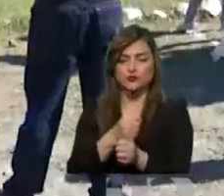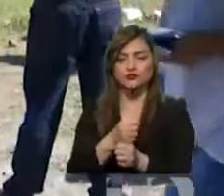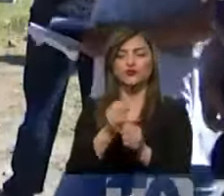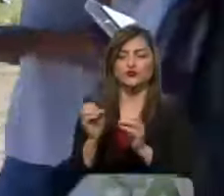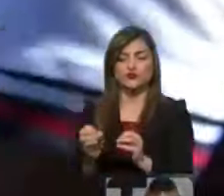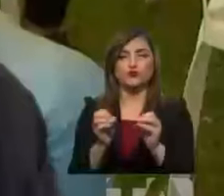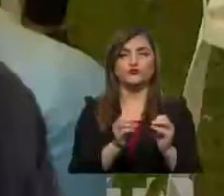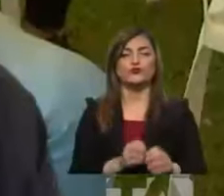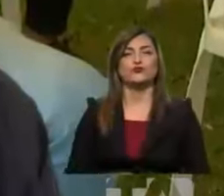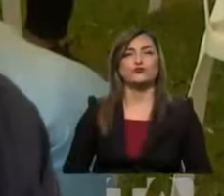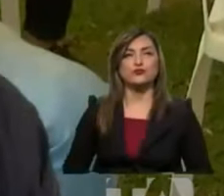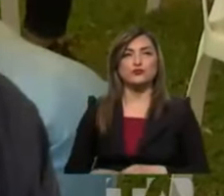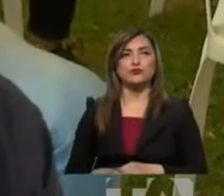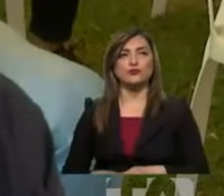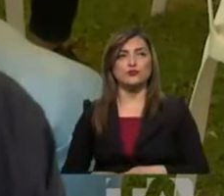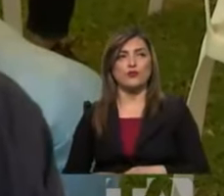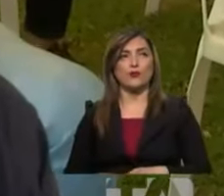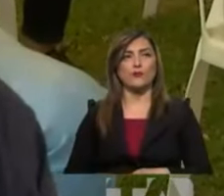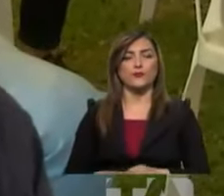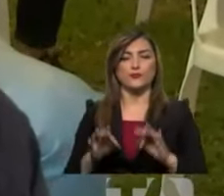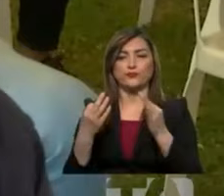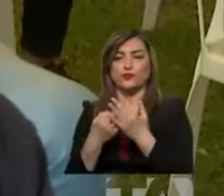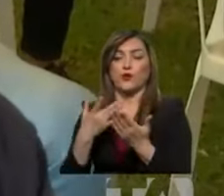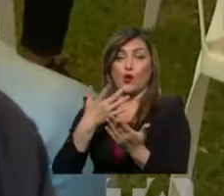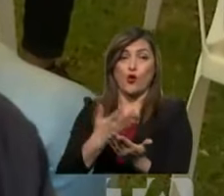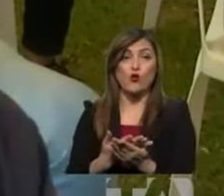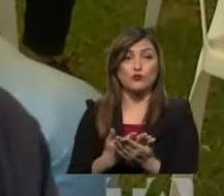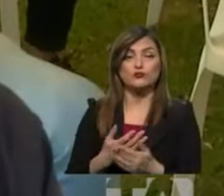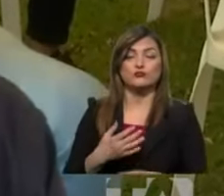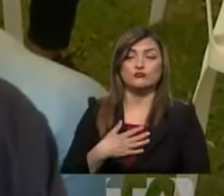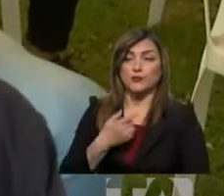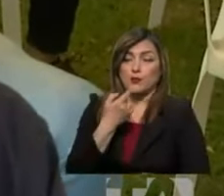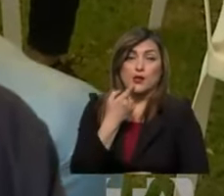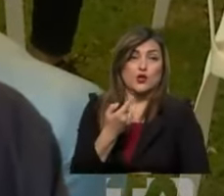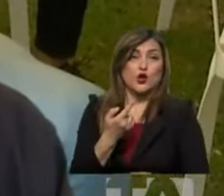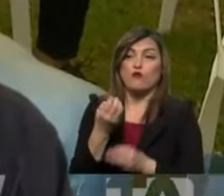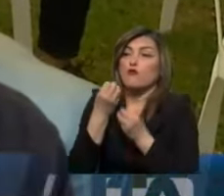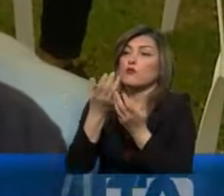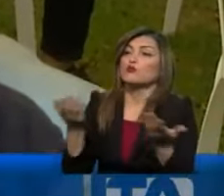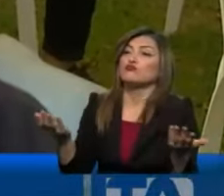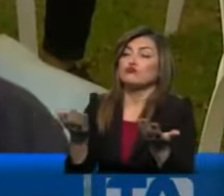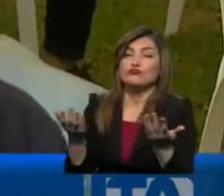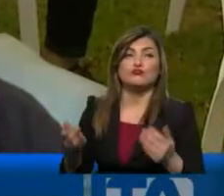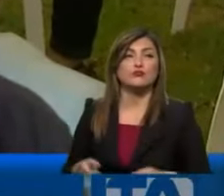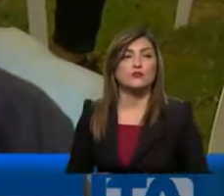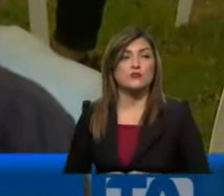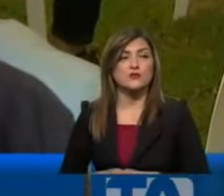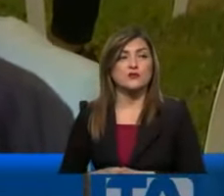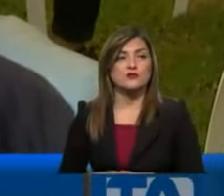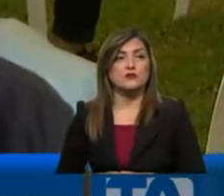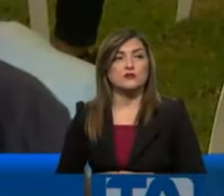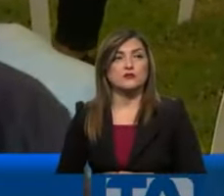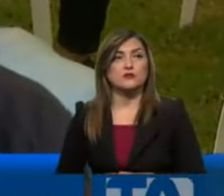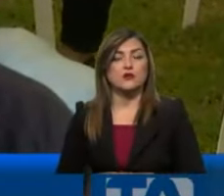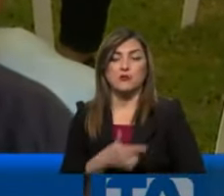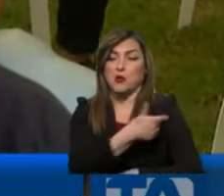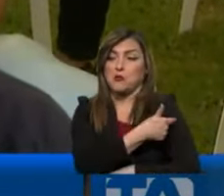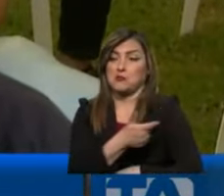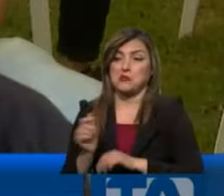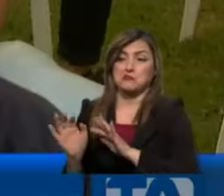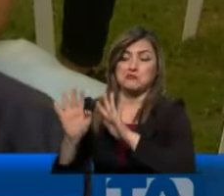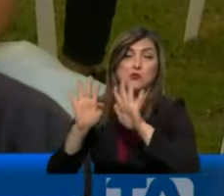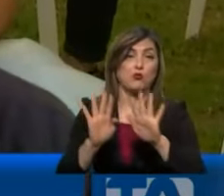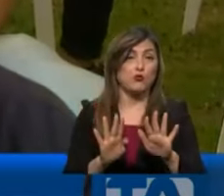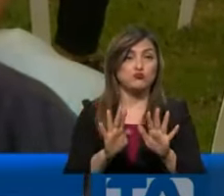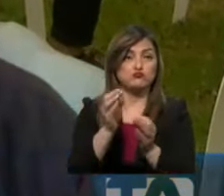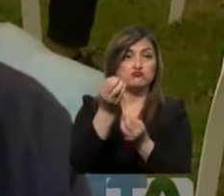y organizado. Mi familiar llegó y me dijo que les dé la información que iban a vacunar aquí, entonces nosotros venimos